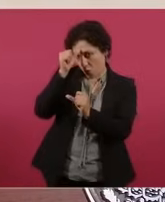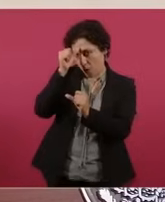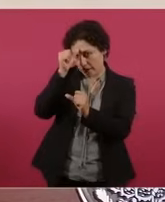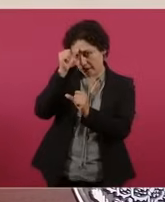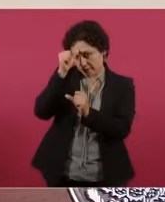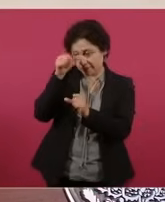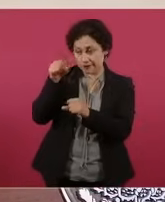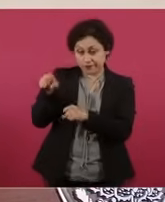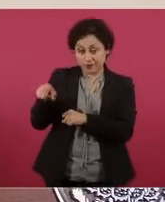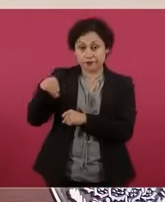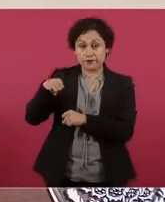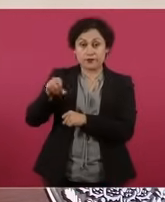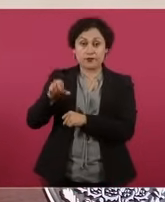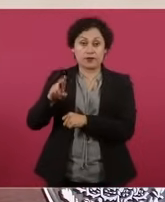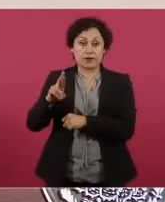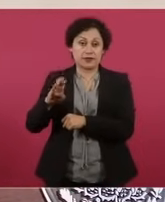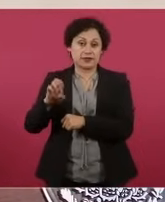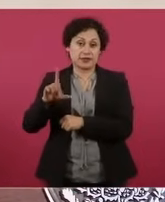Marcelo